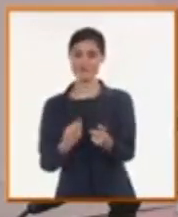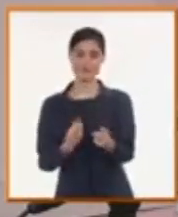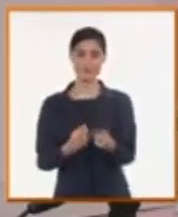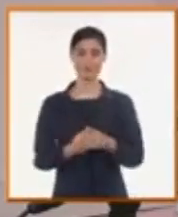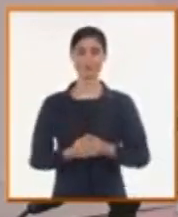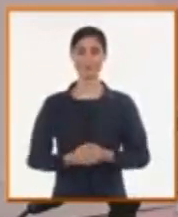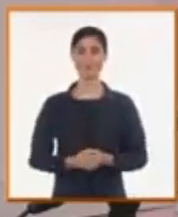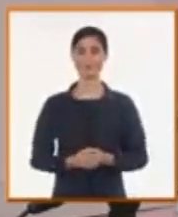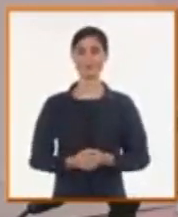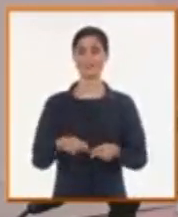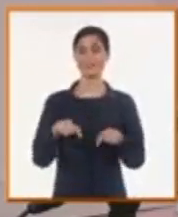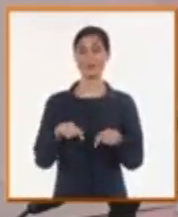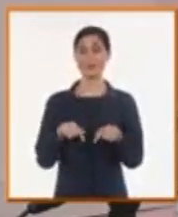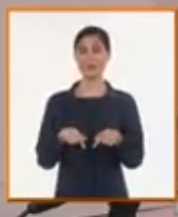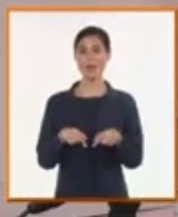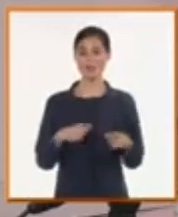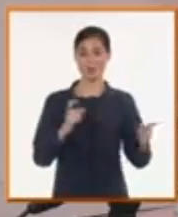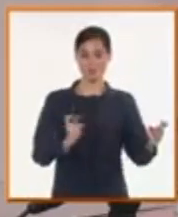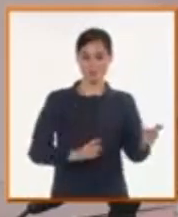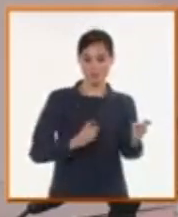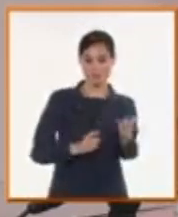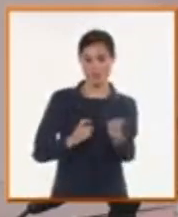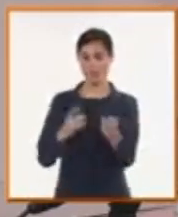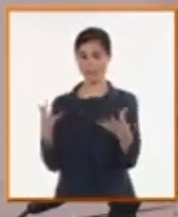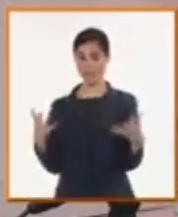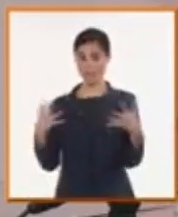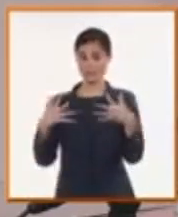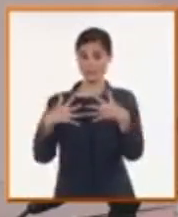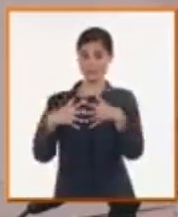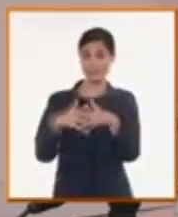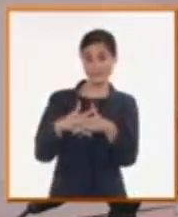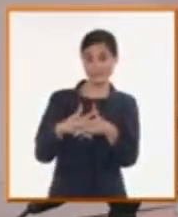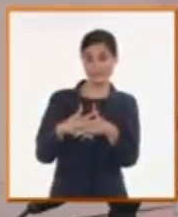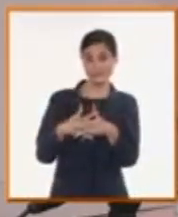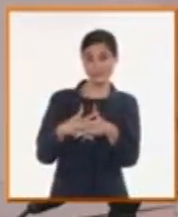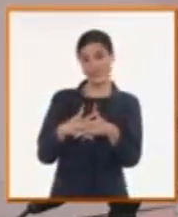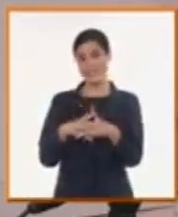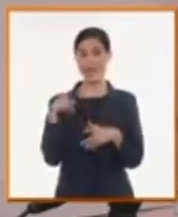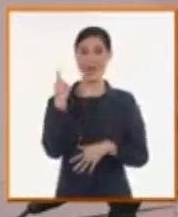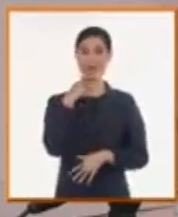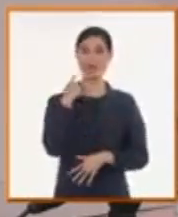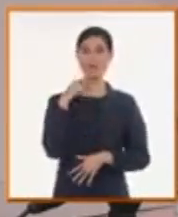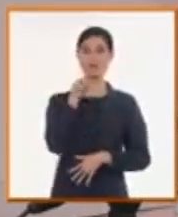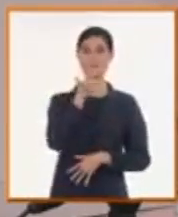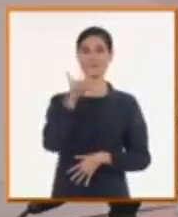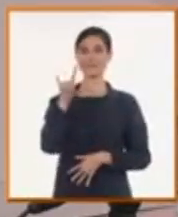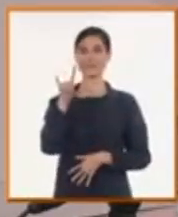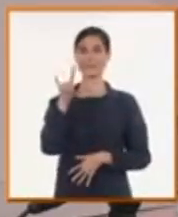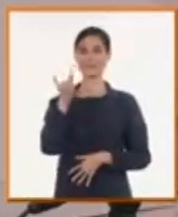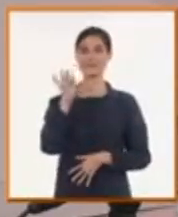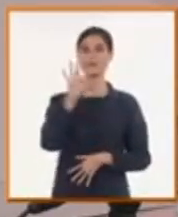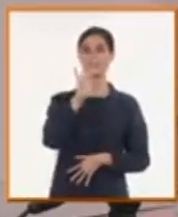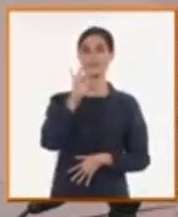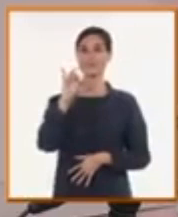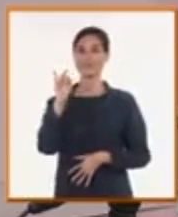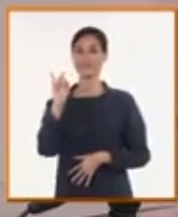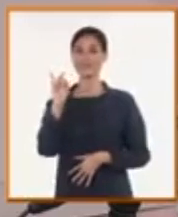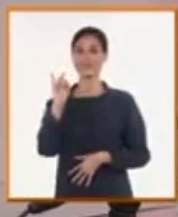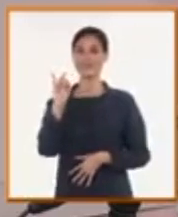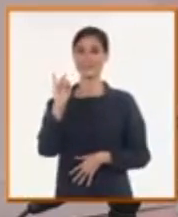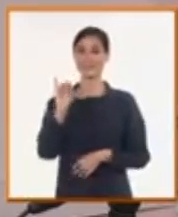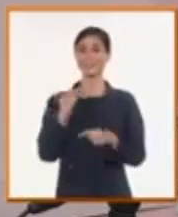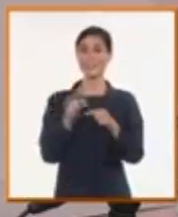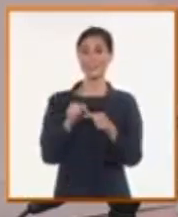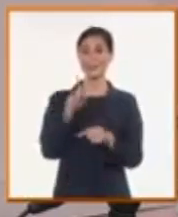batalla o un conjunto de batallas que se libraron entre finales de 1987 y principios de